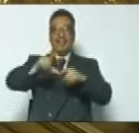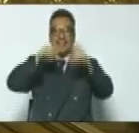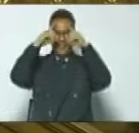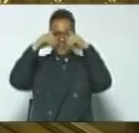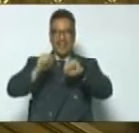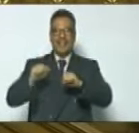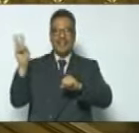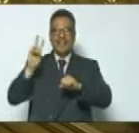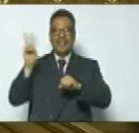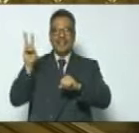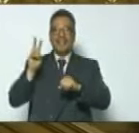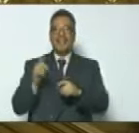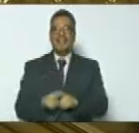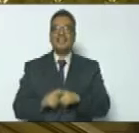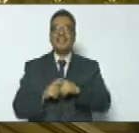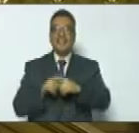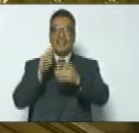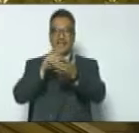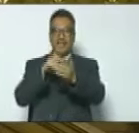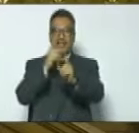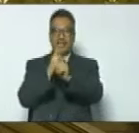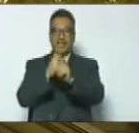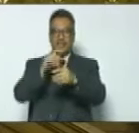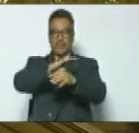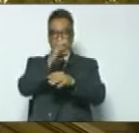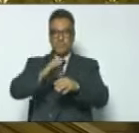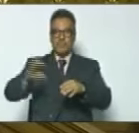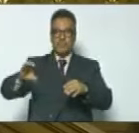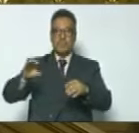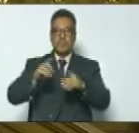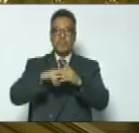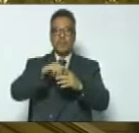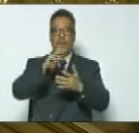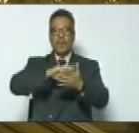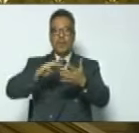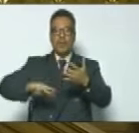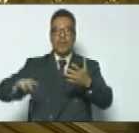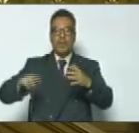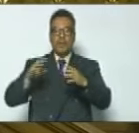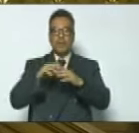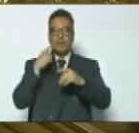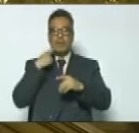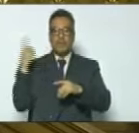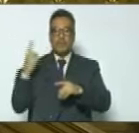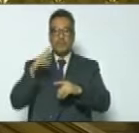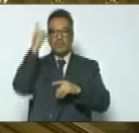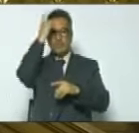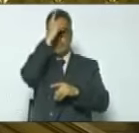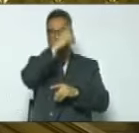de Béisbol Profesional y en la Serie del Caribe en Florida, Estados Unidos de América. Adelante, Diosdado.